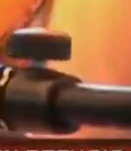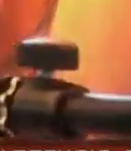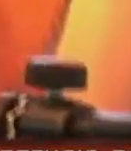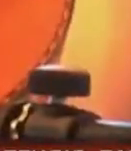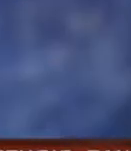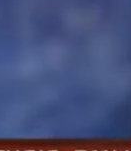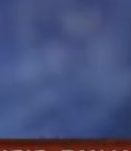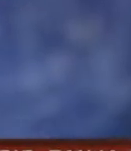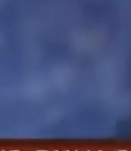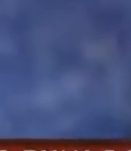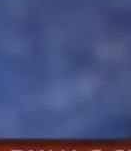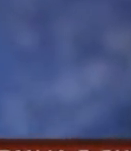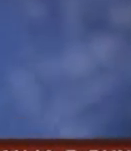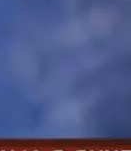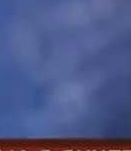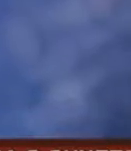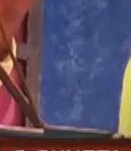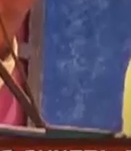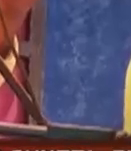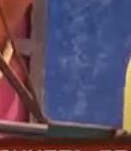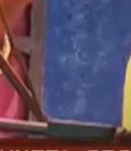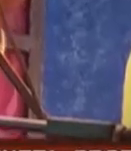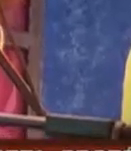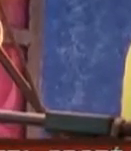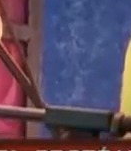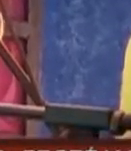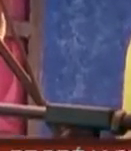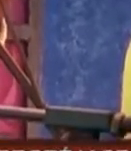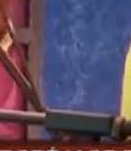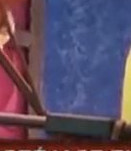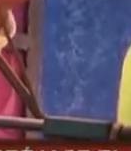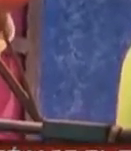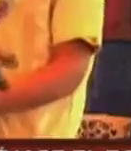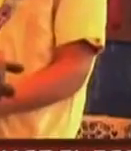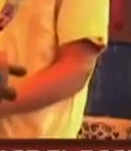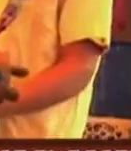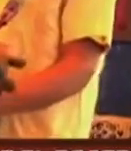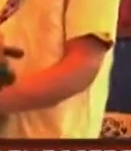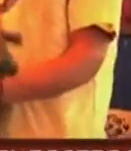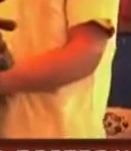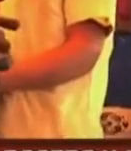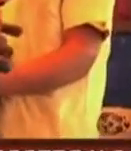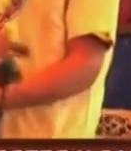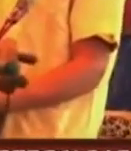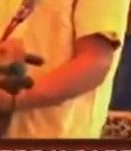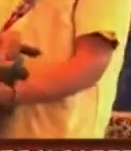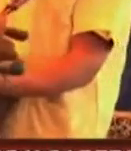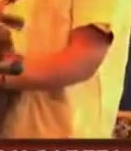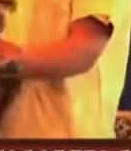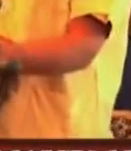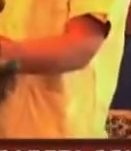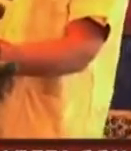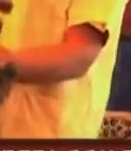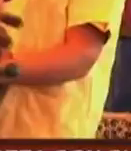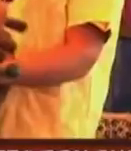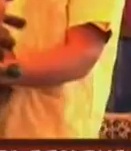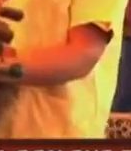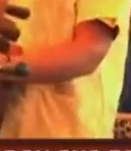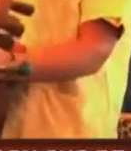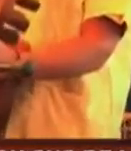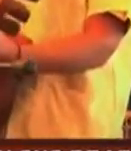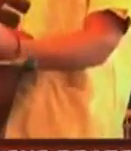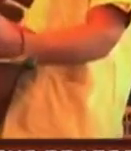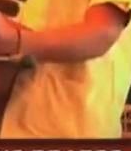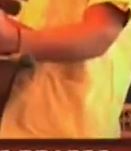Las actividades del Encuentro de Música Tradicional Mexicana Son para Milo se encuentran listas para dar inicio a la 15ª edición. Son para